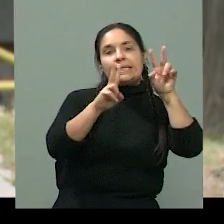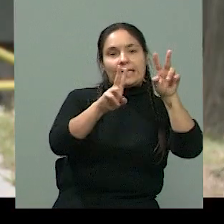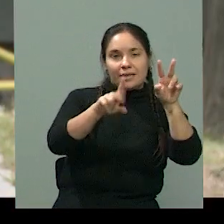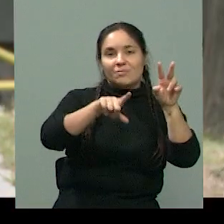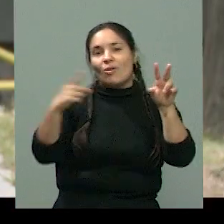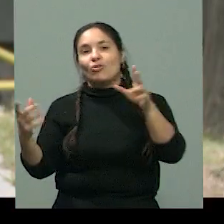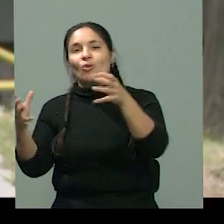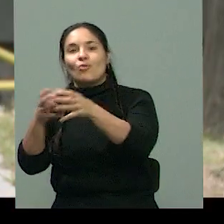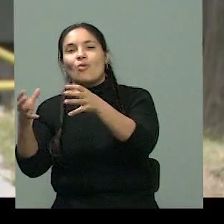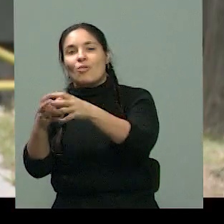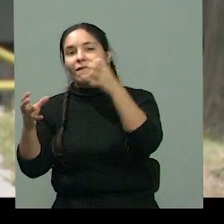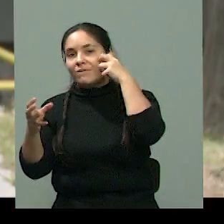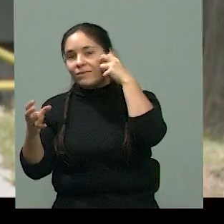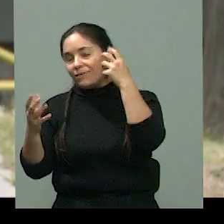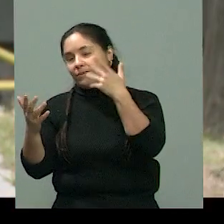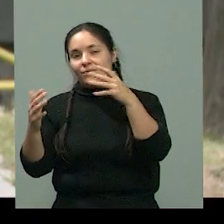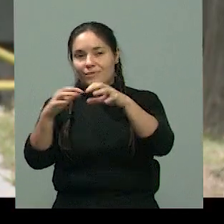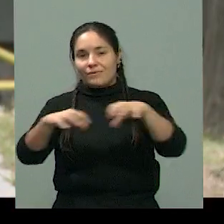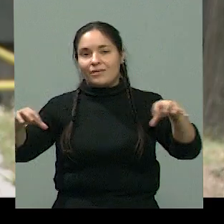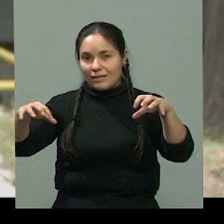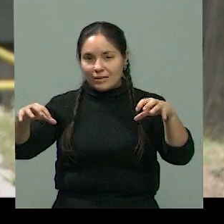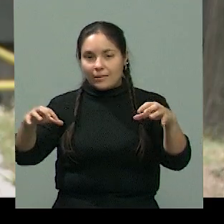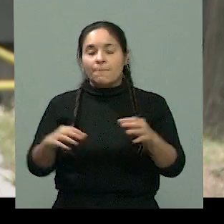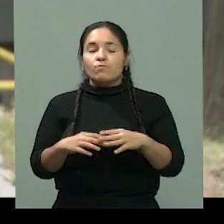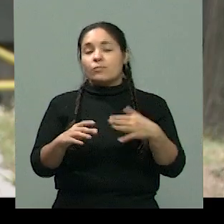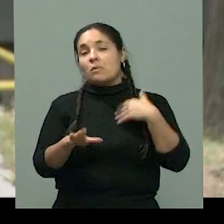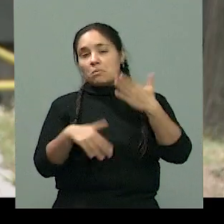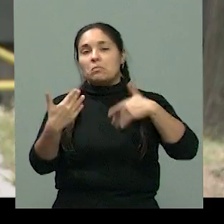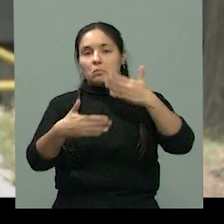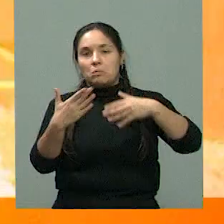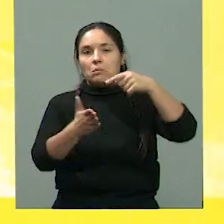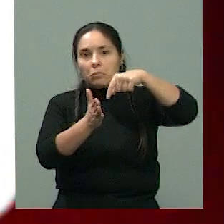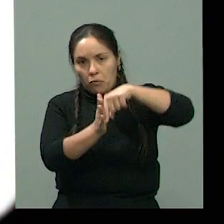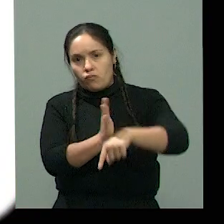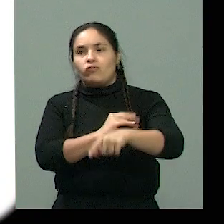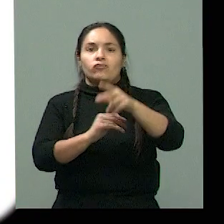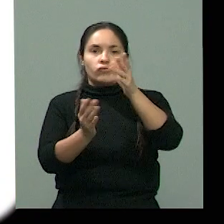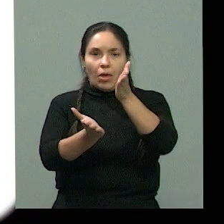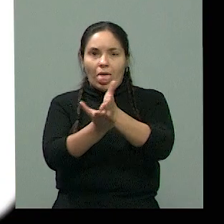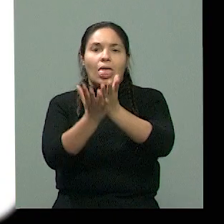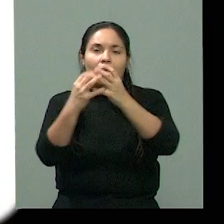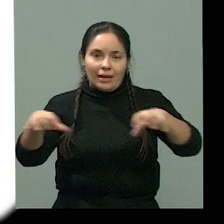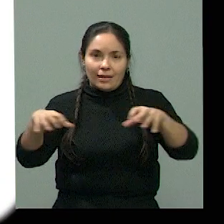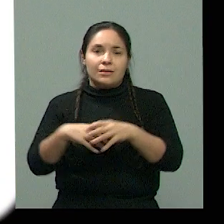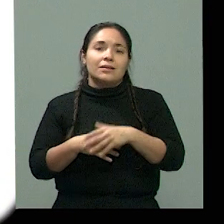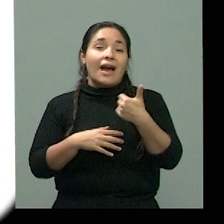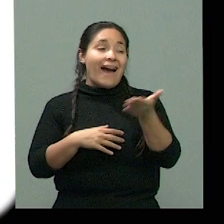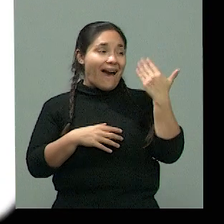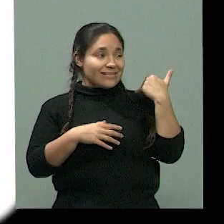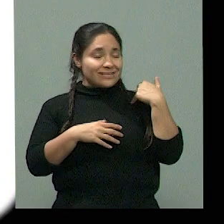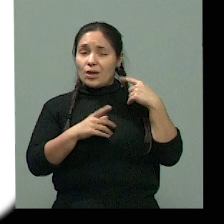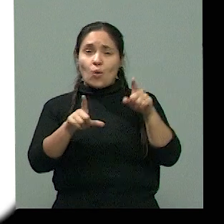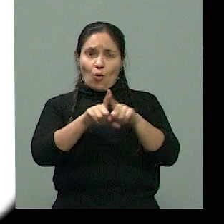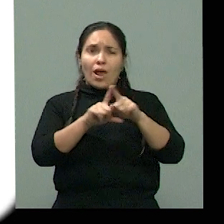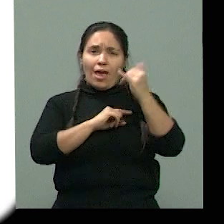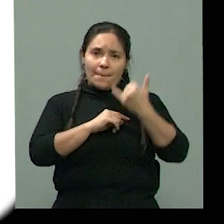macrismo, y se fue profundizando, pero en términos de la palabra. No es que no haya existido antes, el